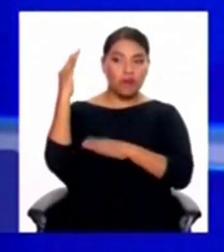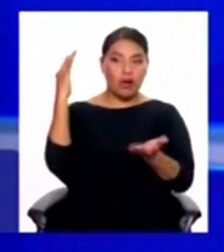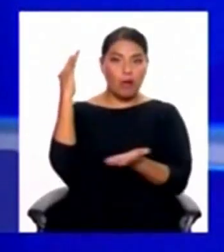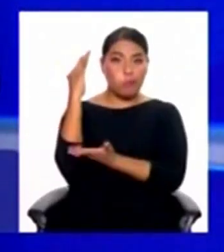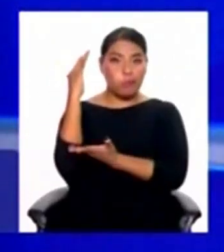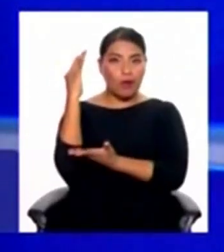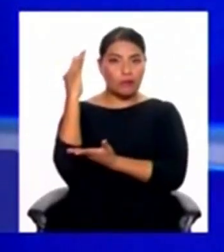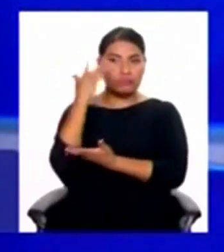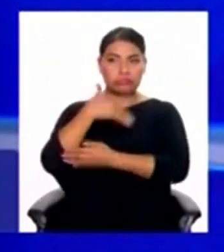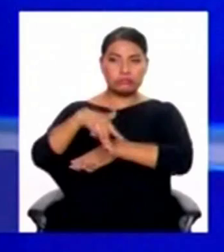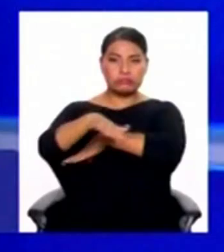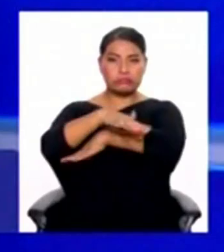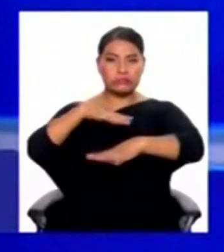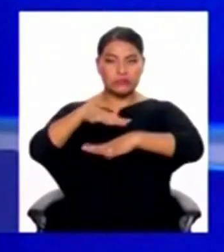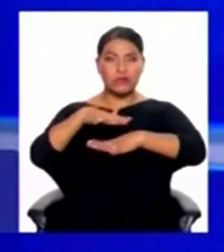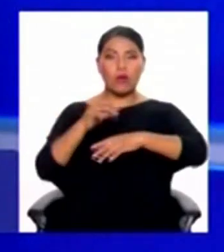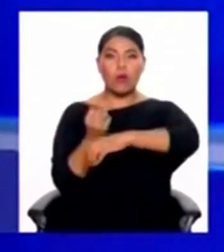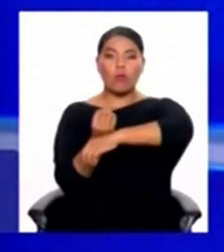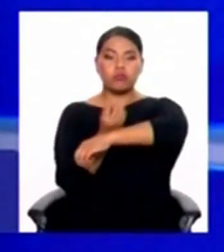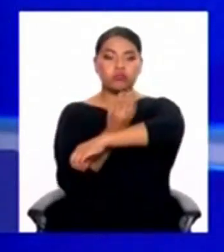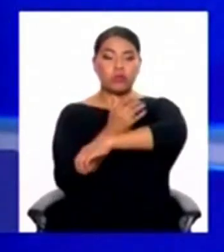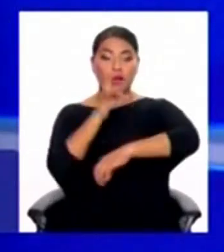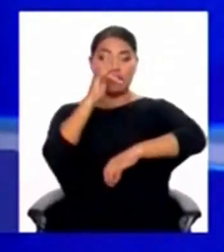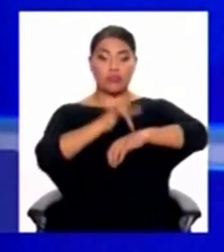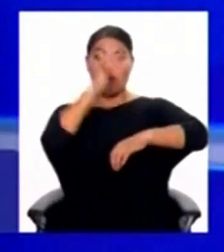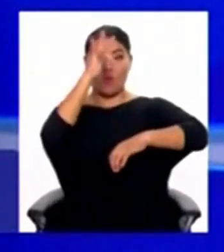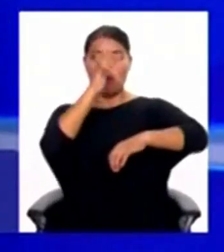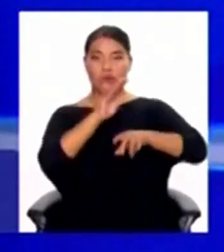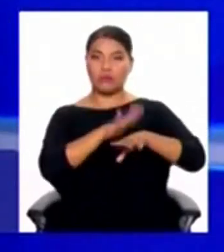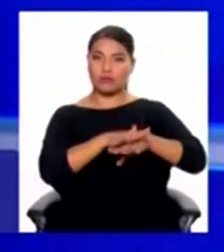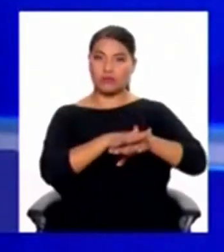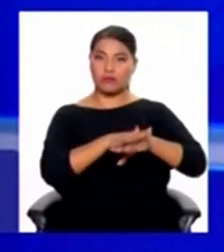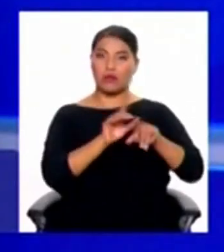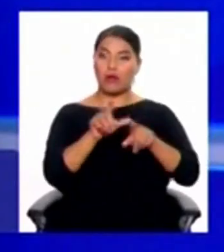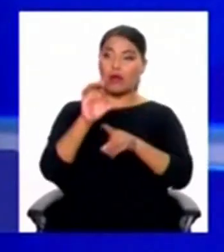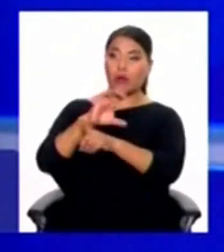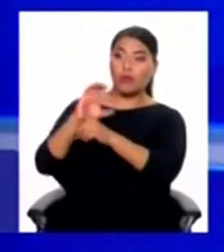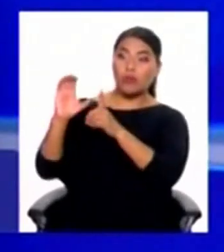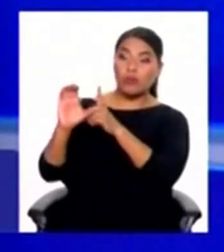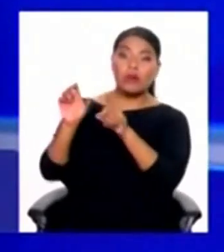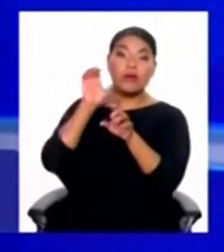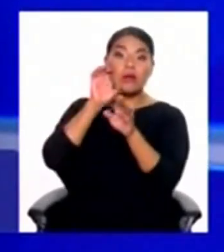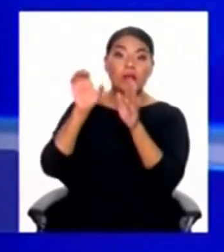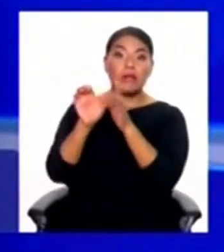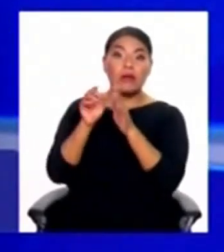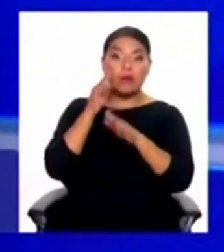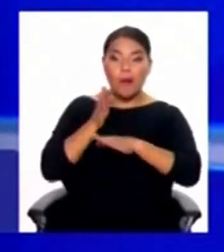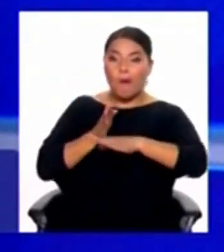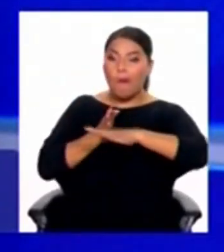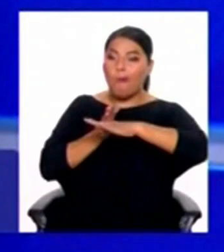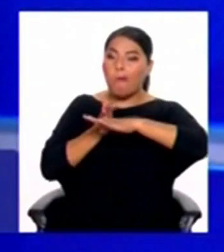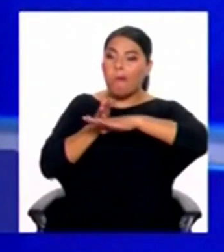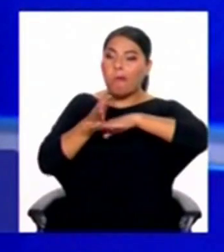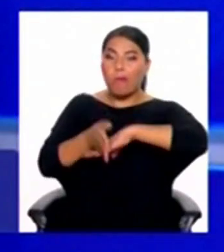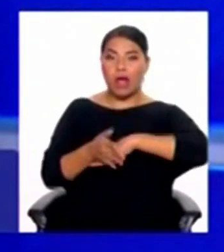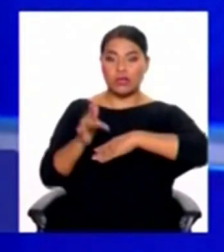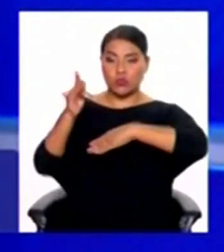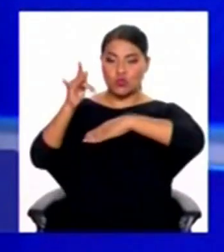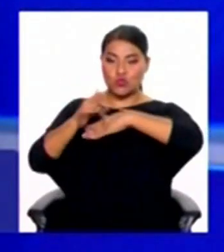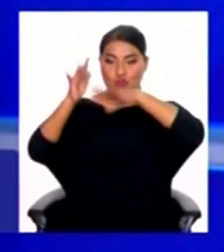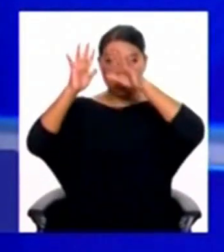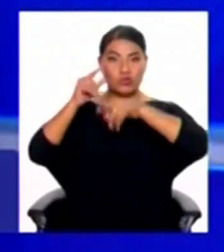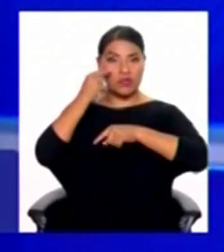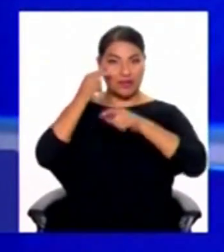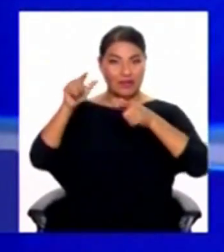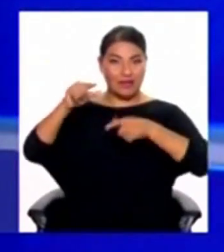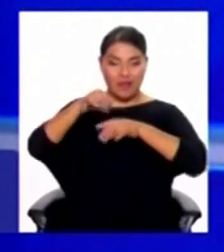posiblemente ecosistemas o áreas de conservación. Si no la miro con la cultura, las líneas de Nazca, estoy atravesando sitios arqueológicos, este es